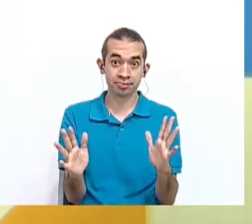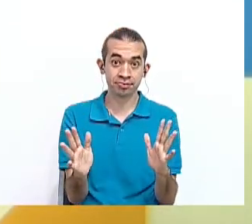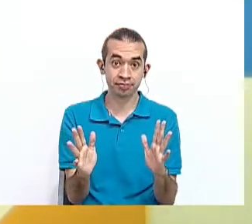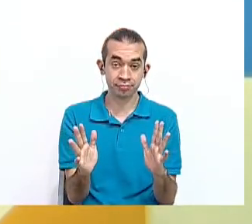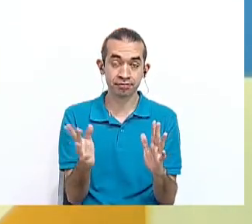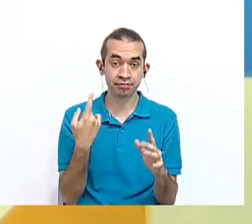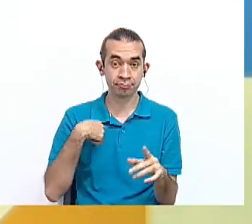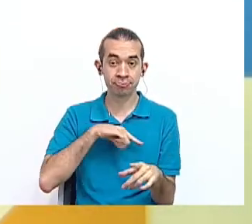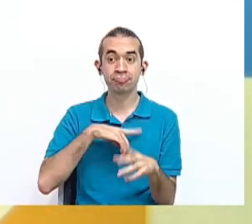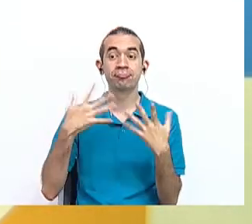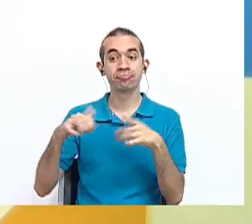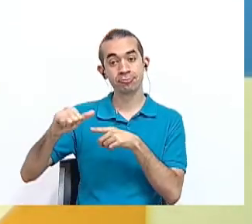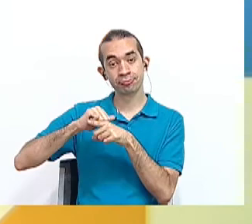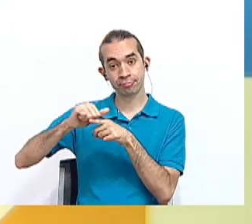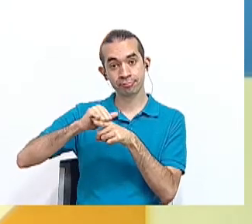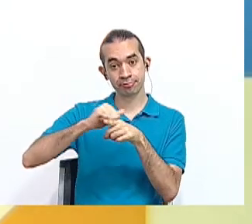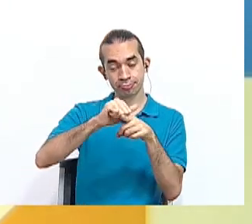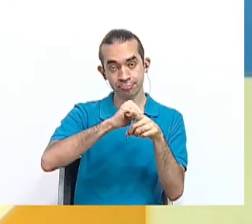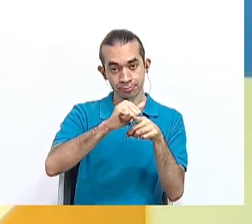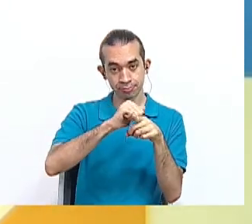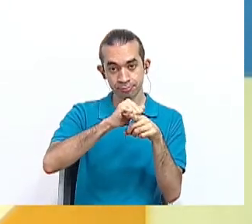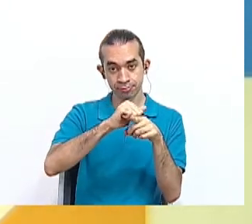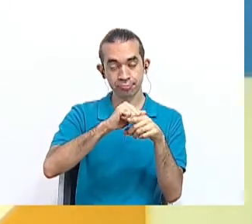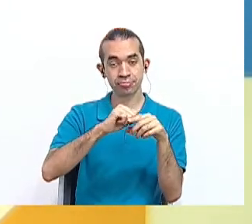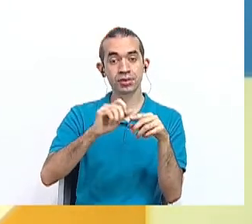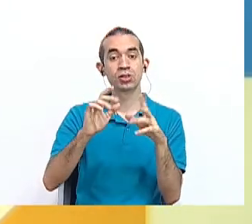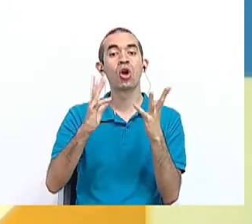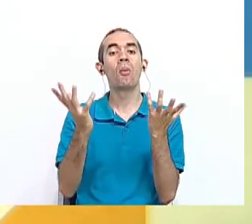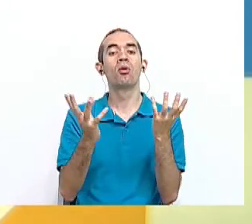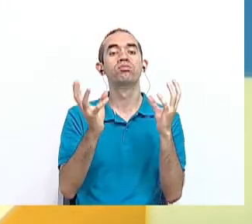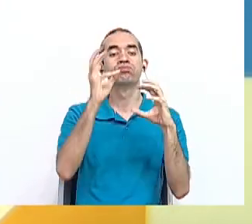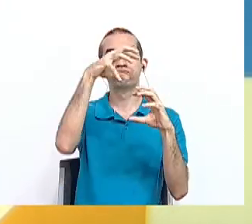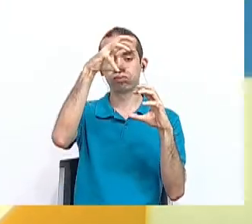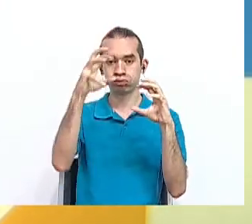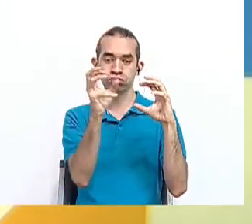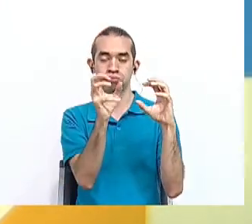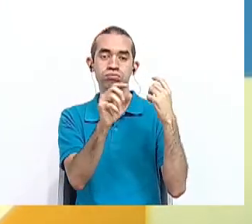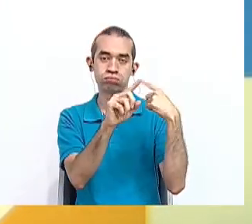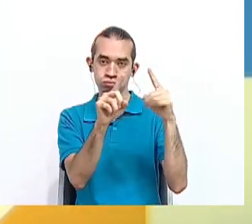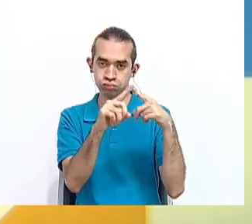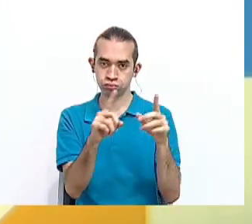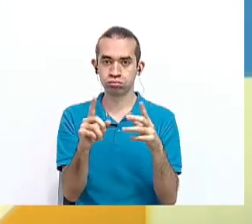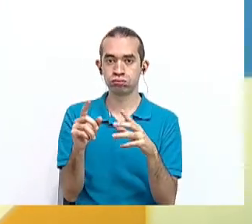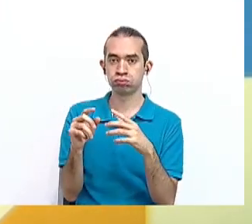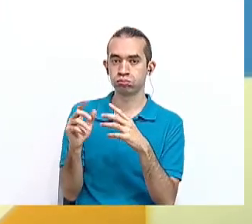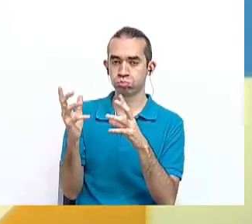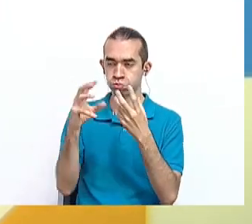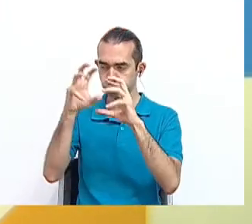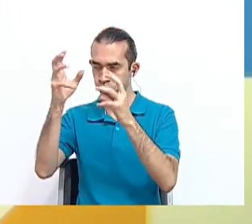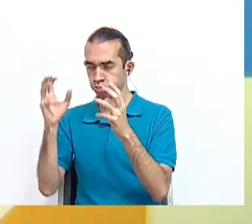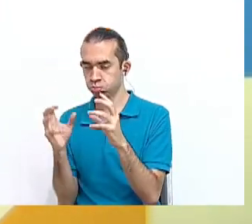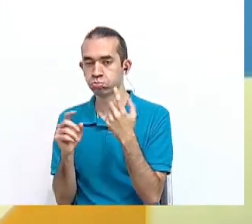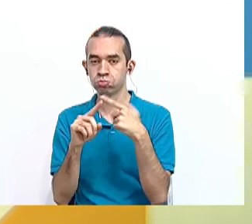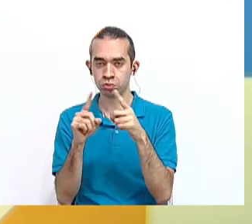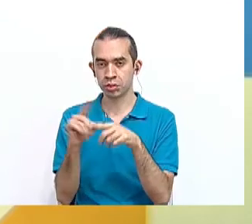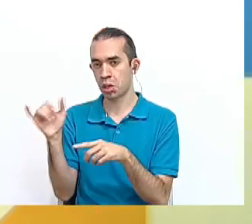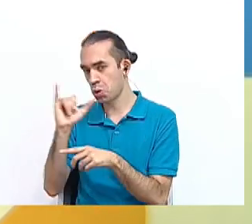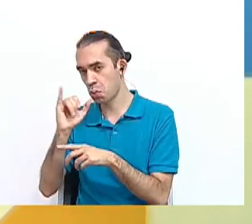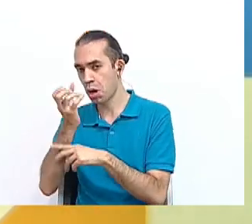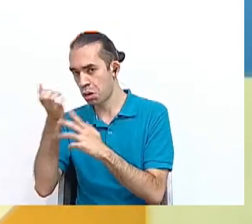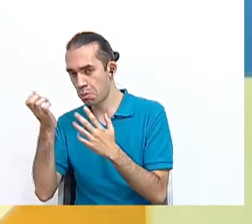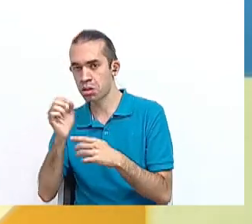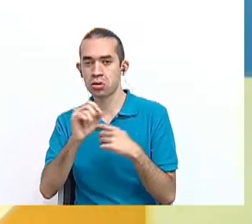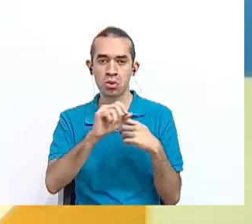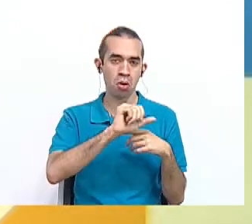hemos repasado la formación de diferentes moléculas y compuestos.